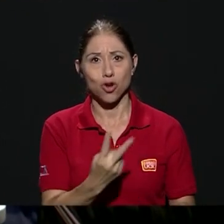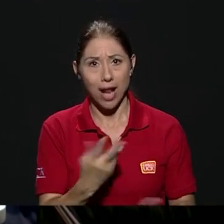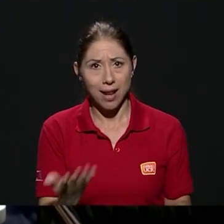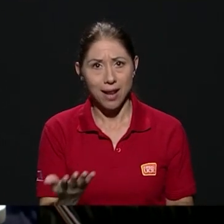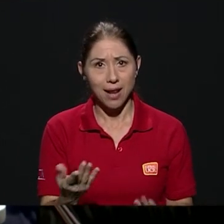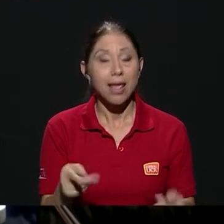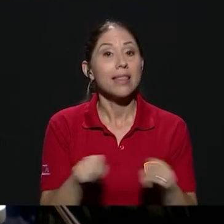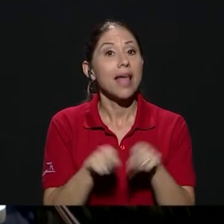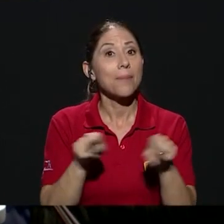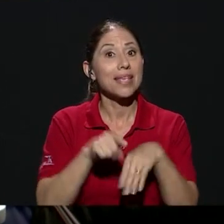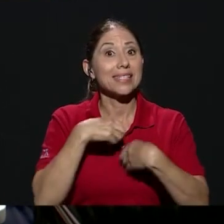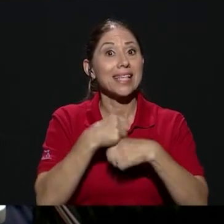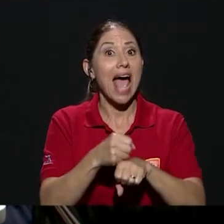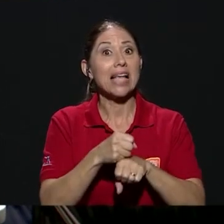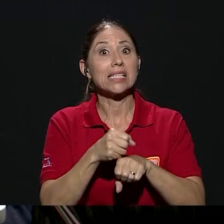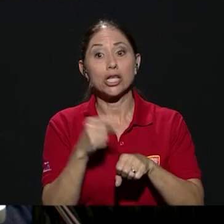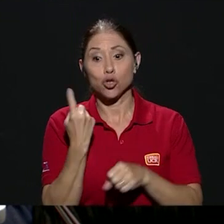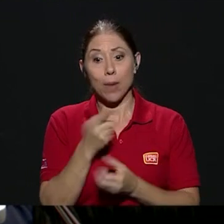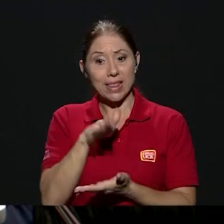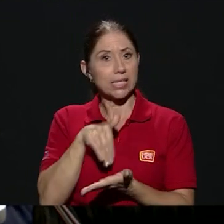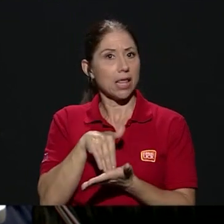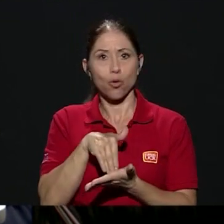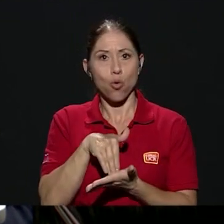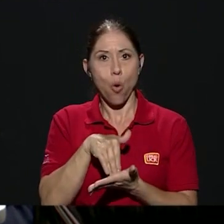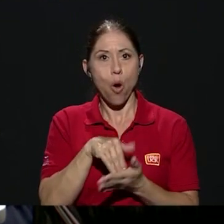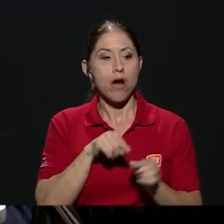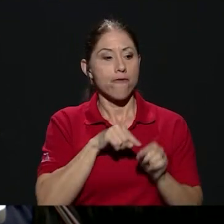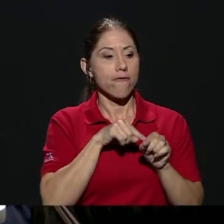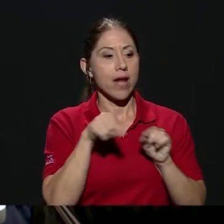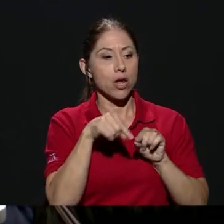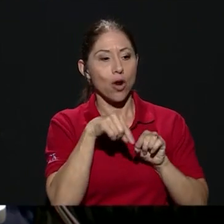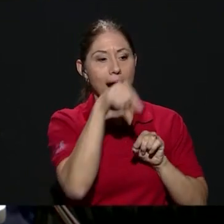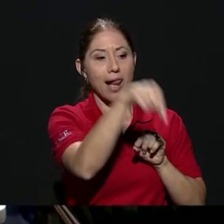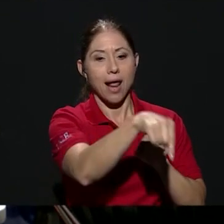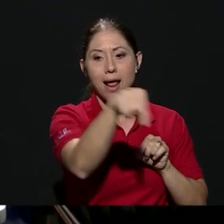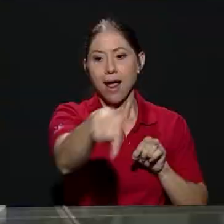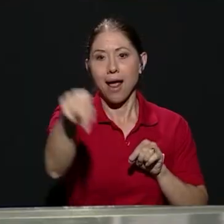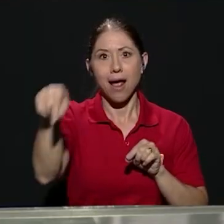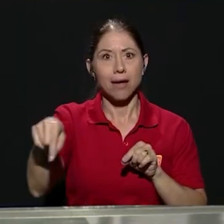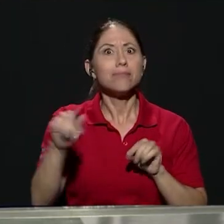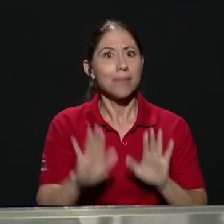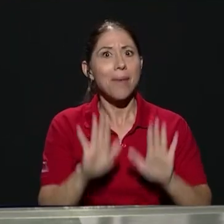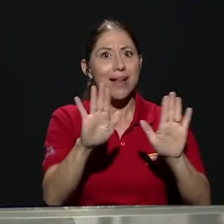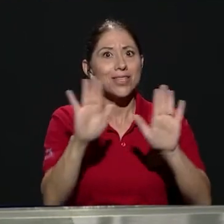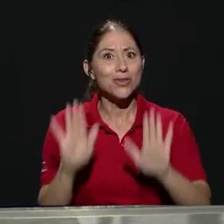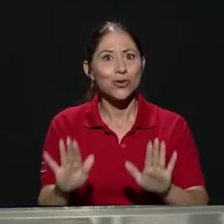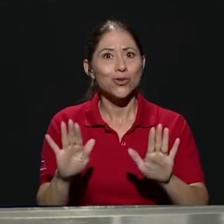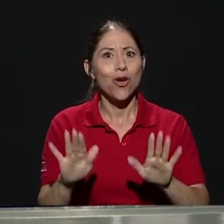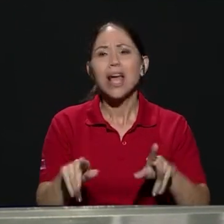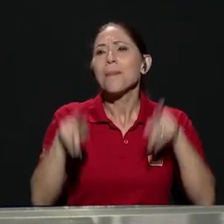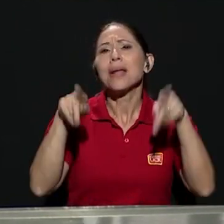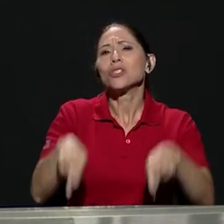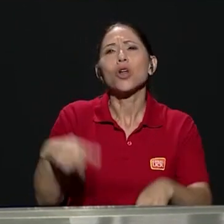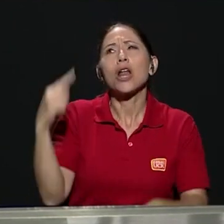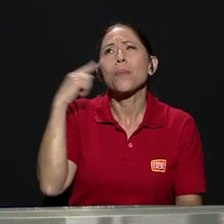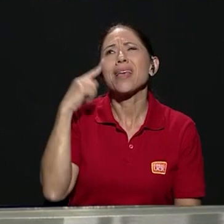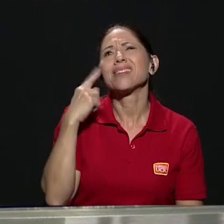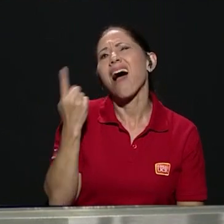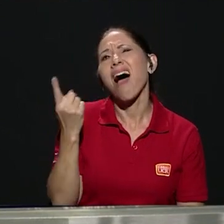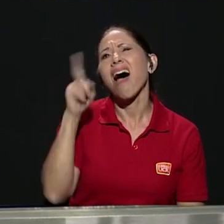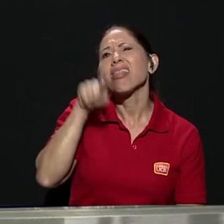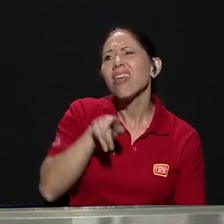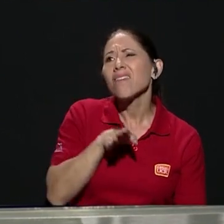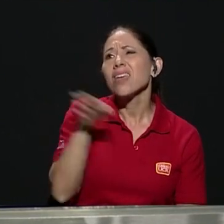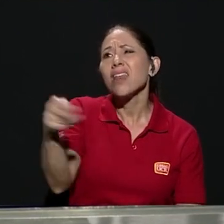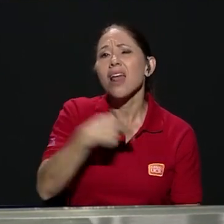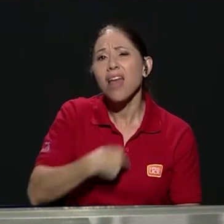se hacen incluso en forma regional, lo cual es maravilloso, porque entonces ya los muchachos no necesariamente piensan, ay, en la vocacional o hay que ir a